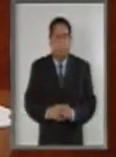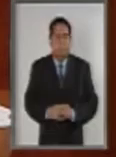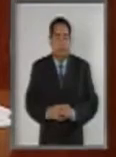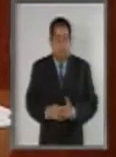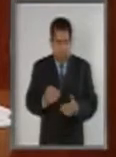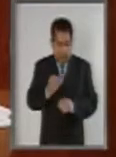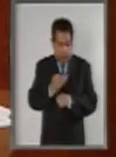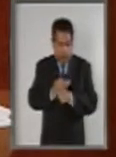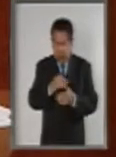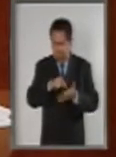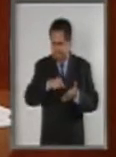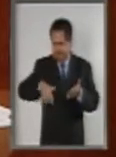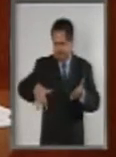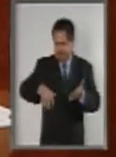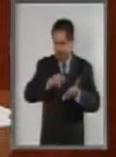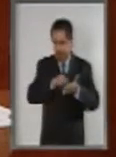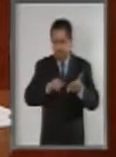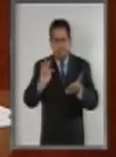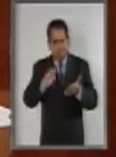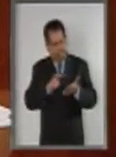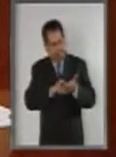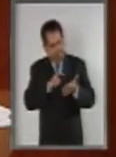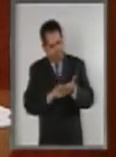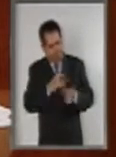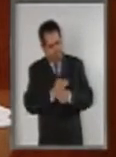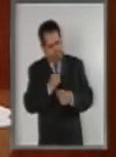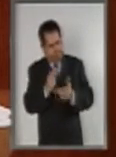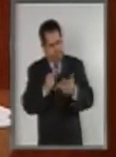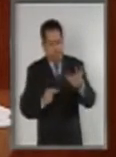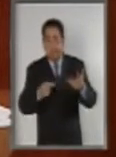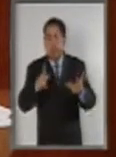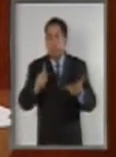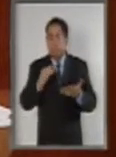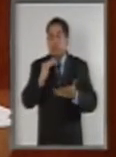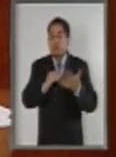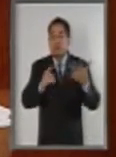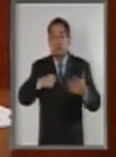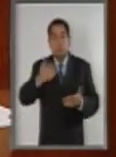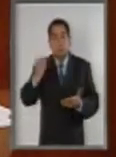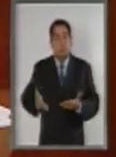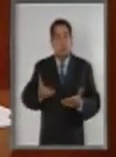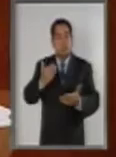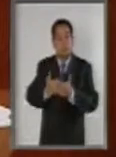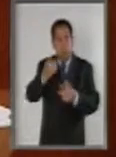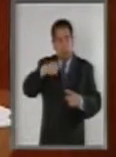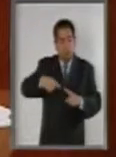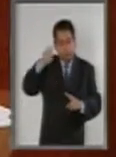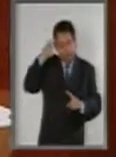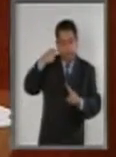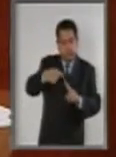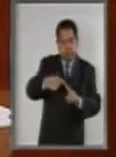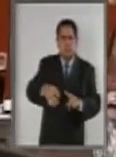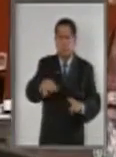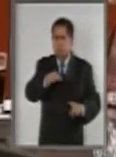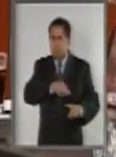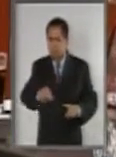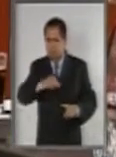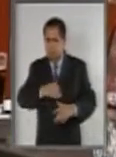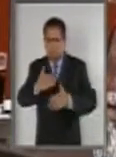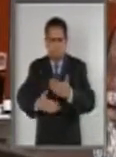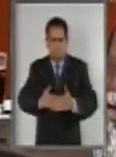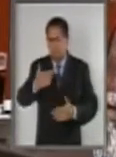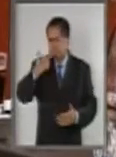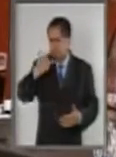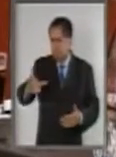actual se podrían haber hecho muchas cosas. Con el diseño que estamos proponiendo se van a poder tener mejores